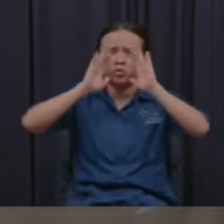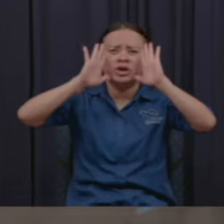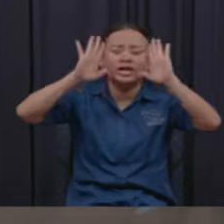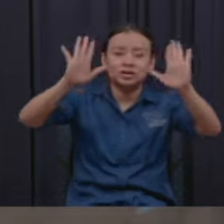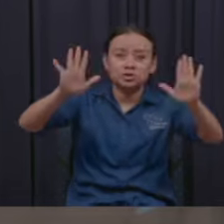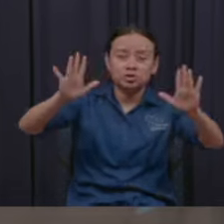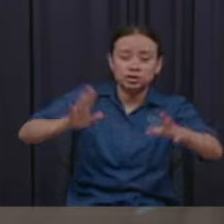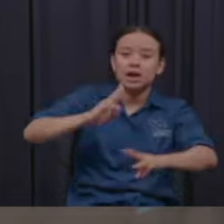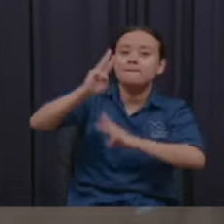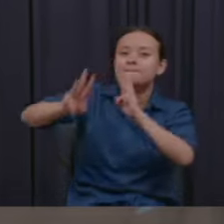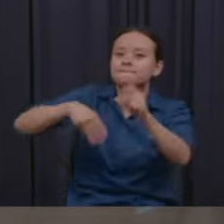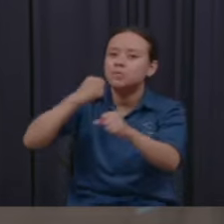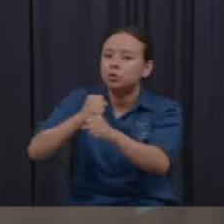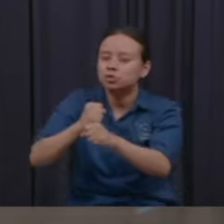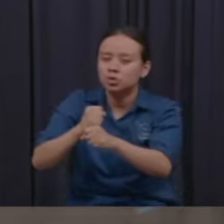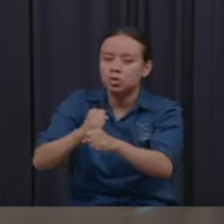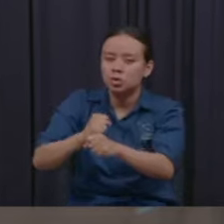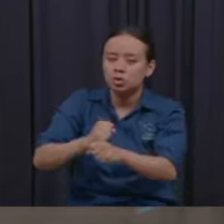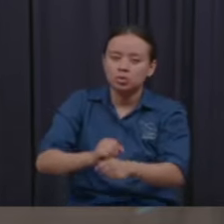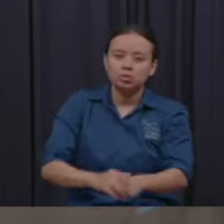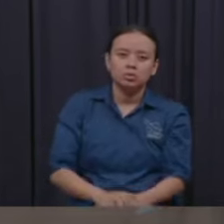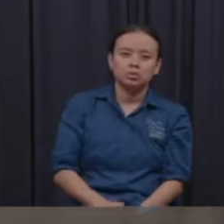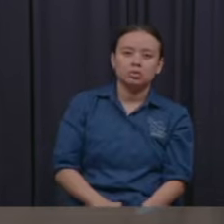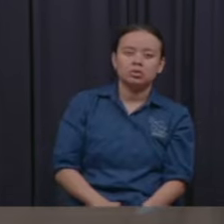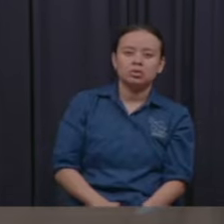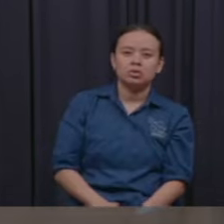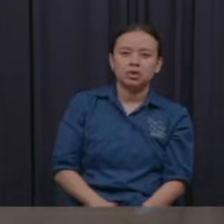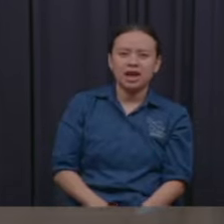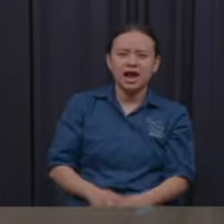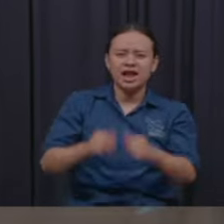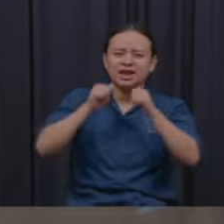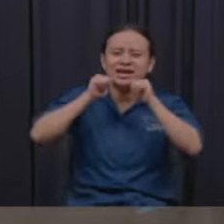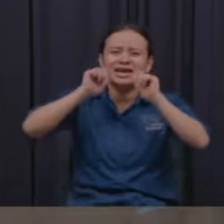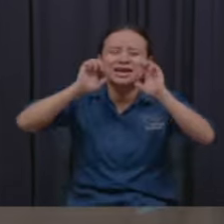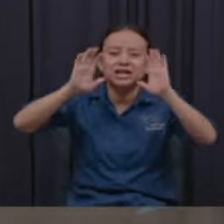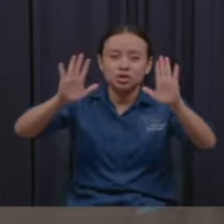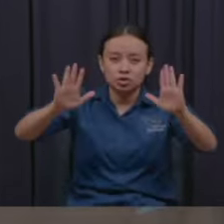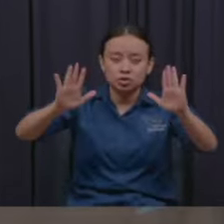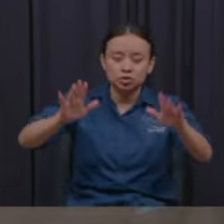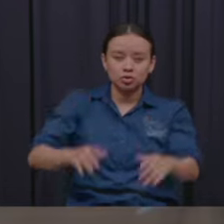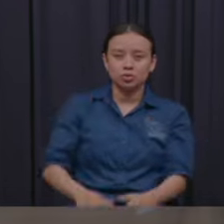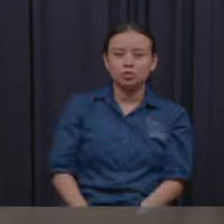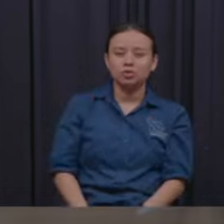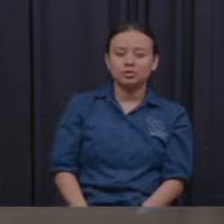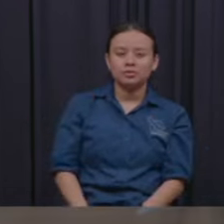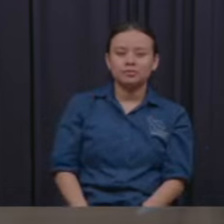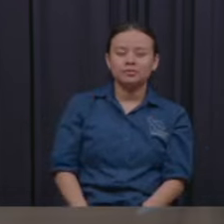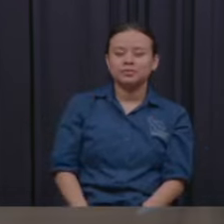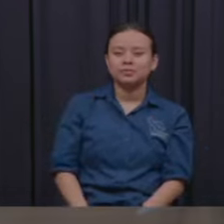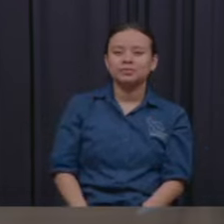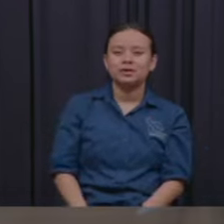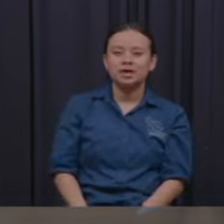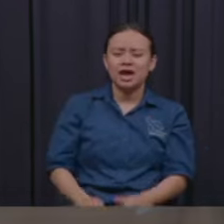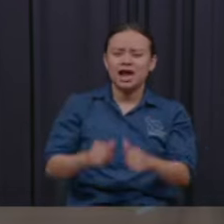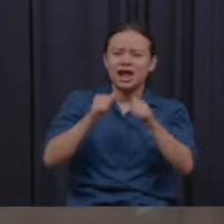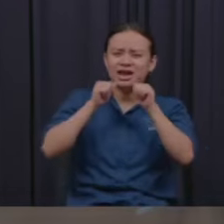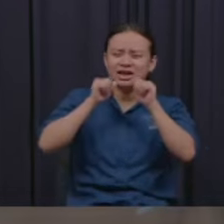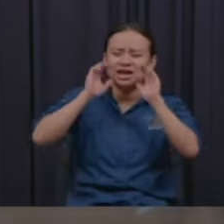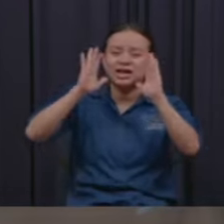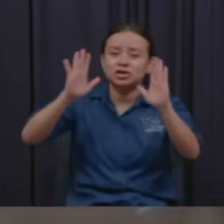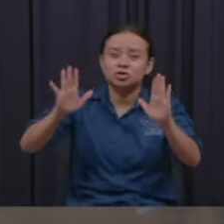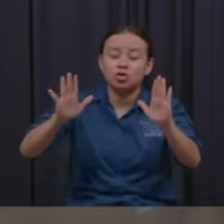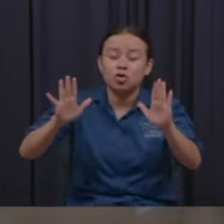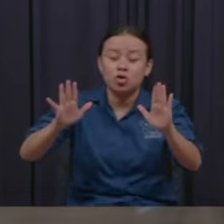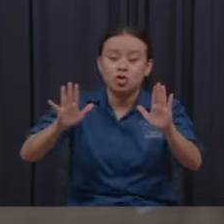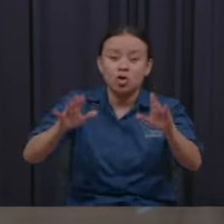entera. Siempre ha sido ese el grito. El grito que hizo incluso que